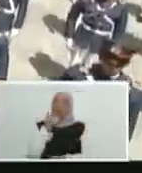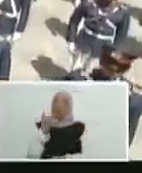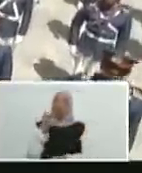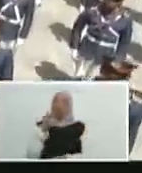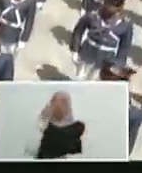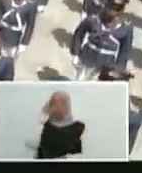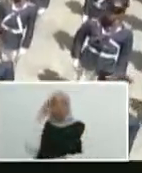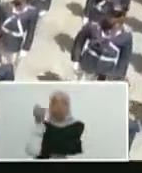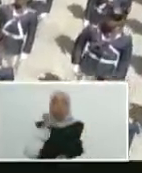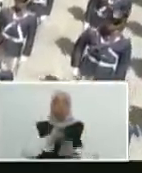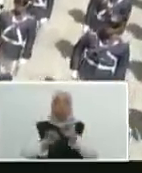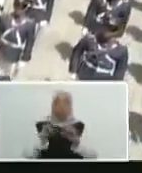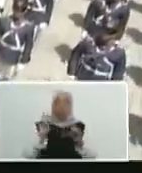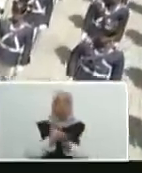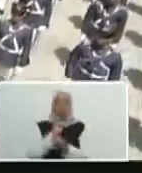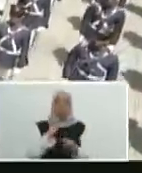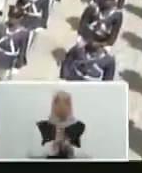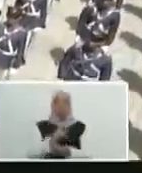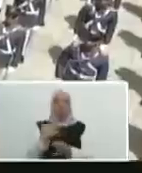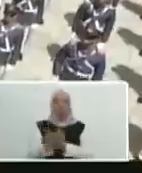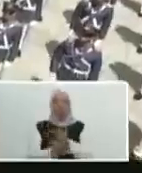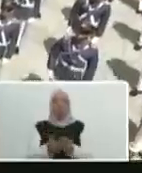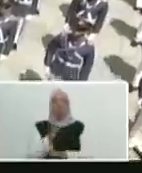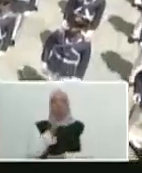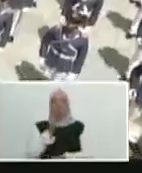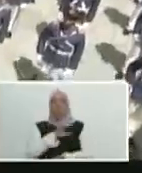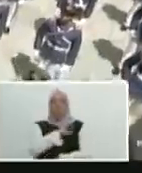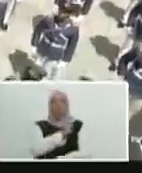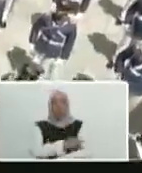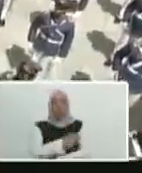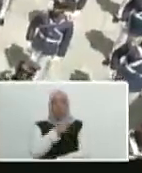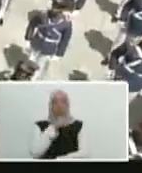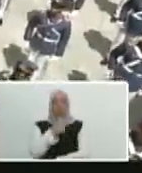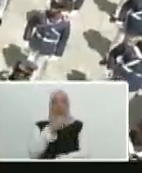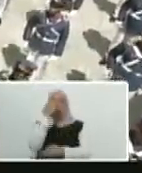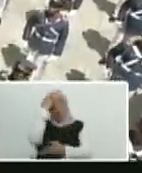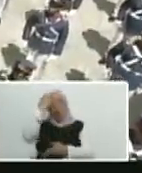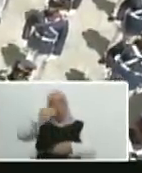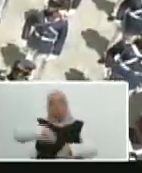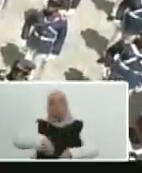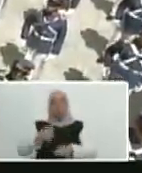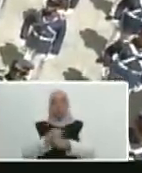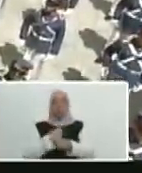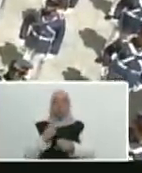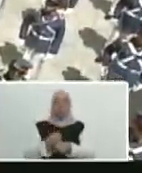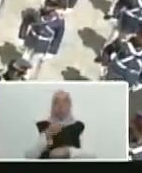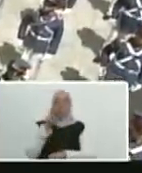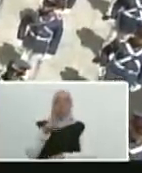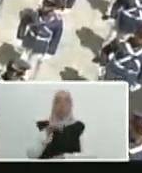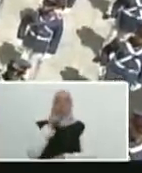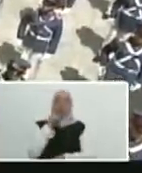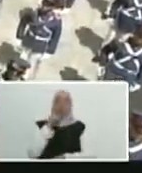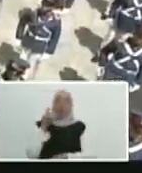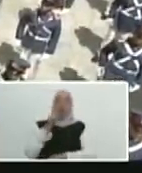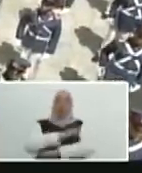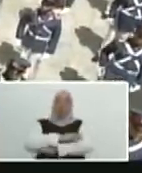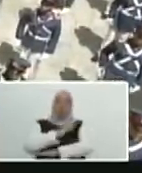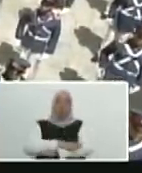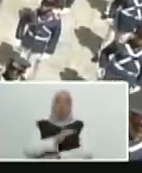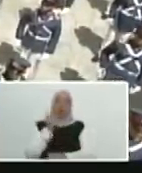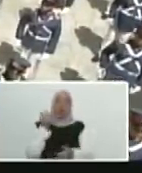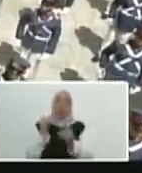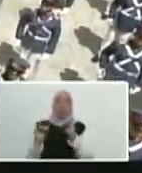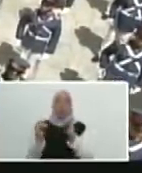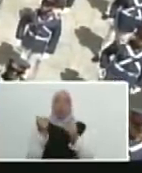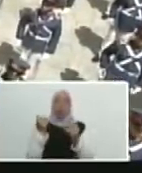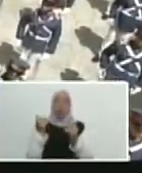alto ante las pretensiones violentas de la canalla mediática. El fortalecimiento de la Fuerza Armada Nacional Bolivariana en el combate, la moral, la disciplina,